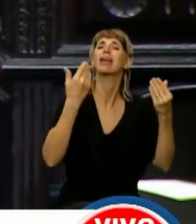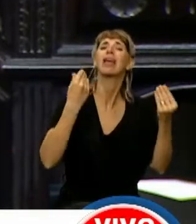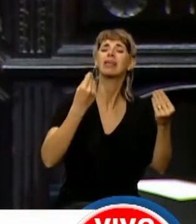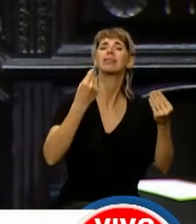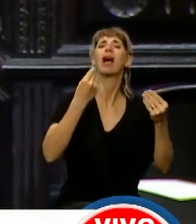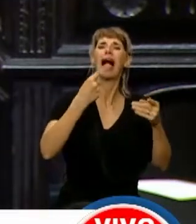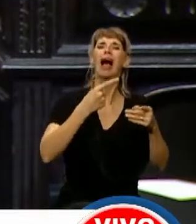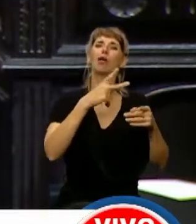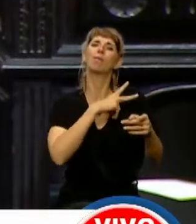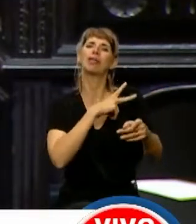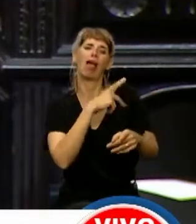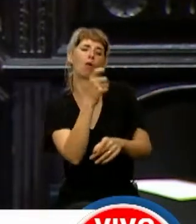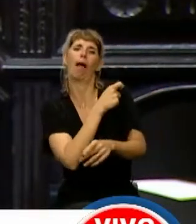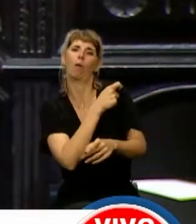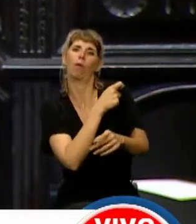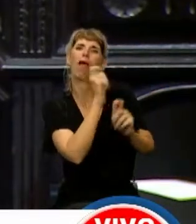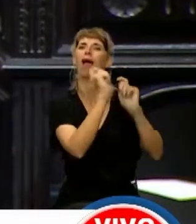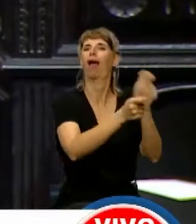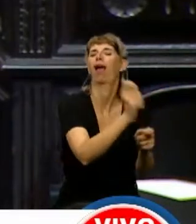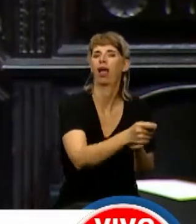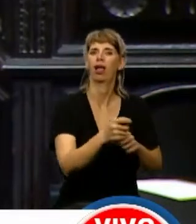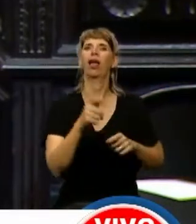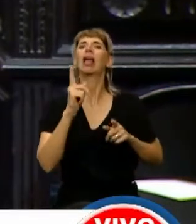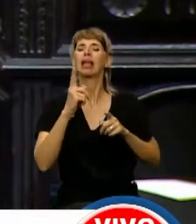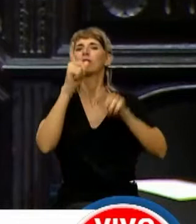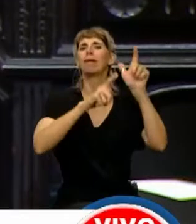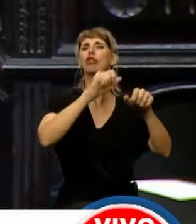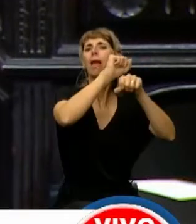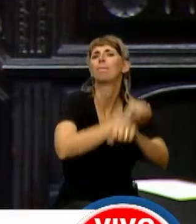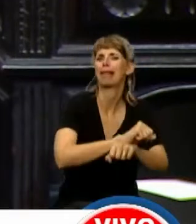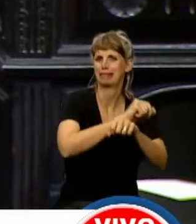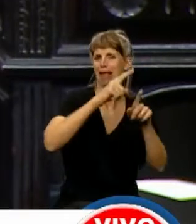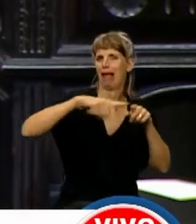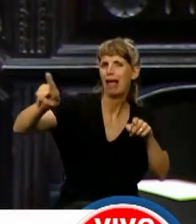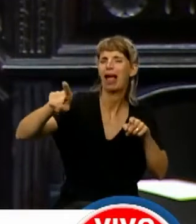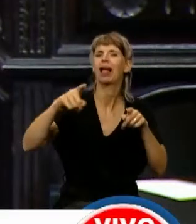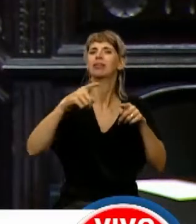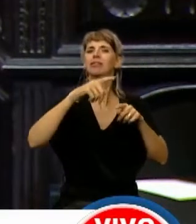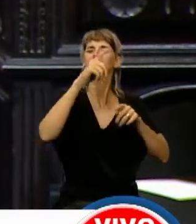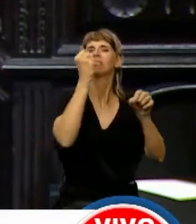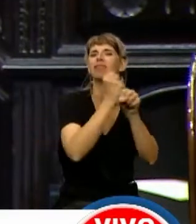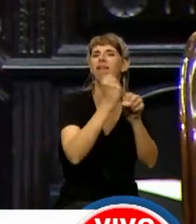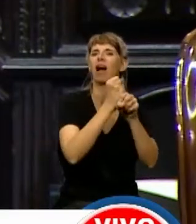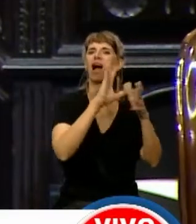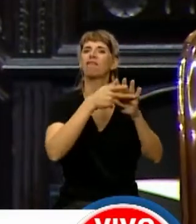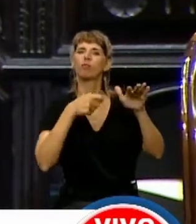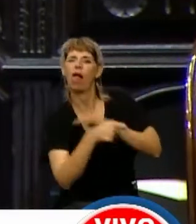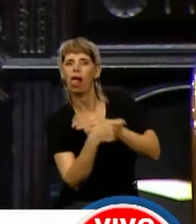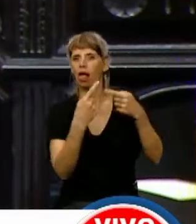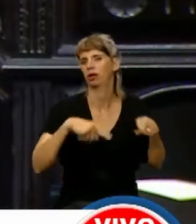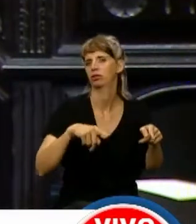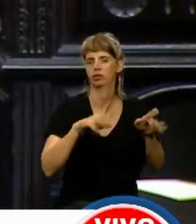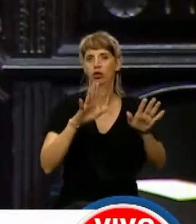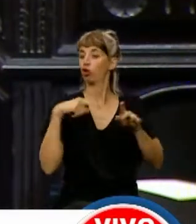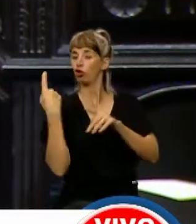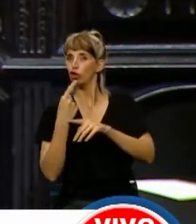presos, es no votar ficha limpia. Y nosotros estamos acá para trabajar en conjunto